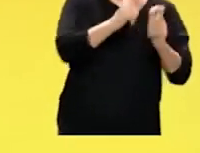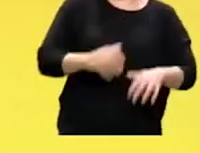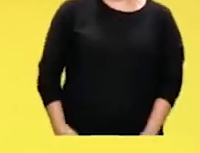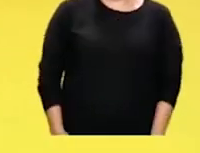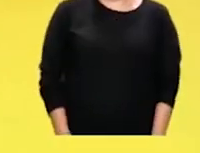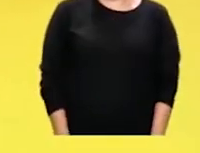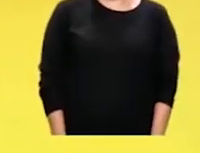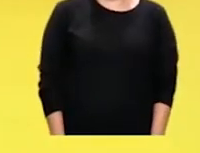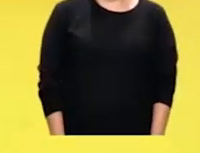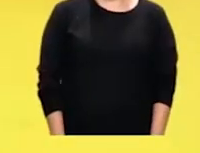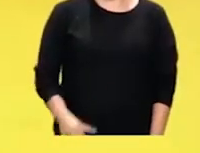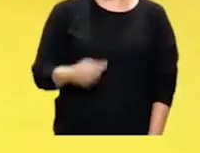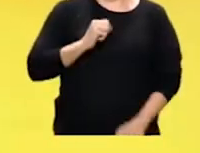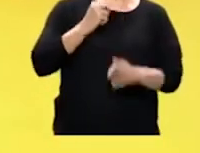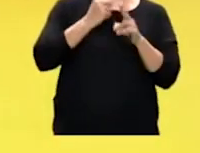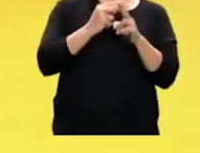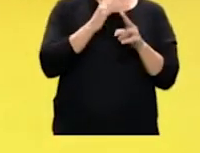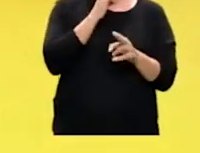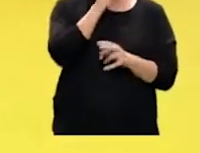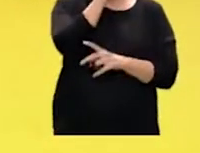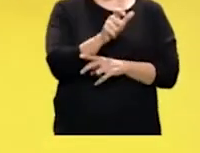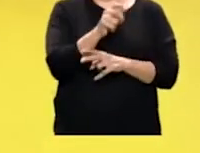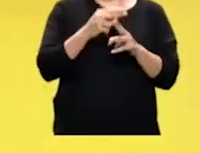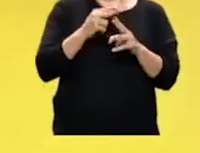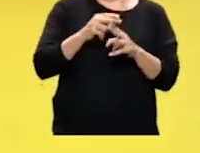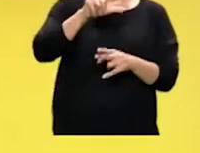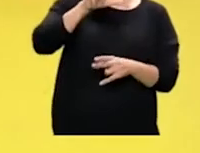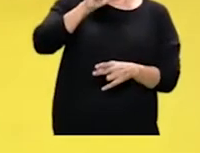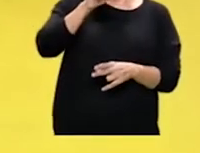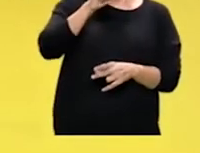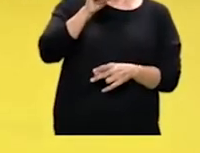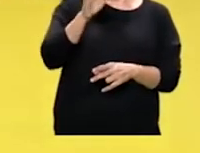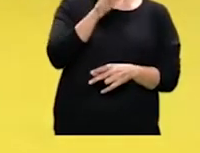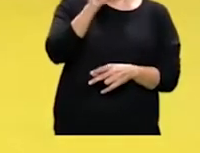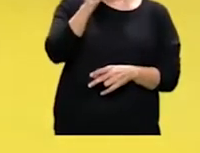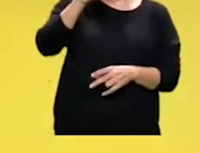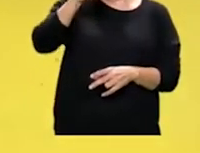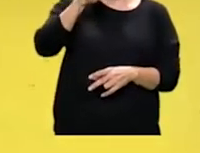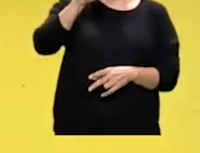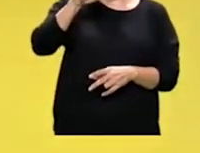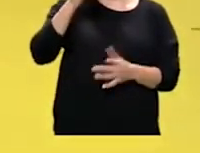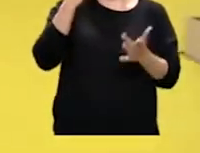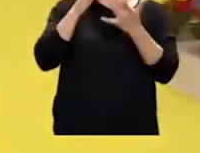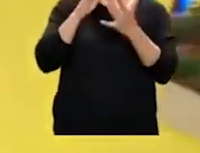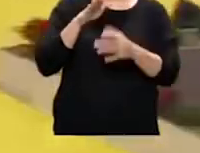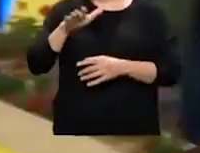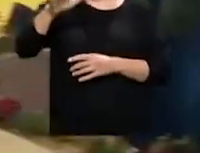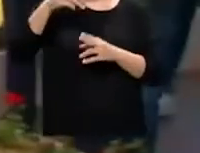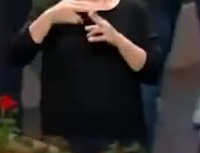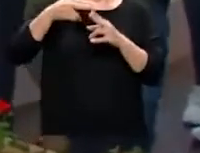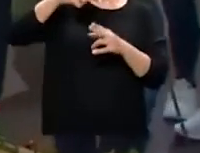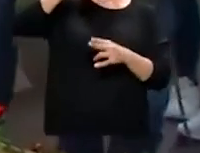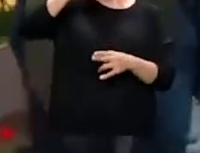Y ese gallardete ya tiene un nombre, y ese nombre es Luis Ángel Soto Grajales, vereda Piedra Gorda.